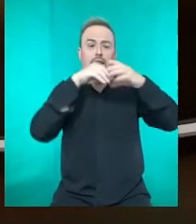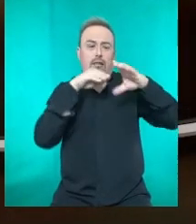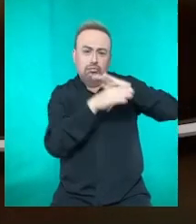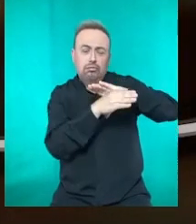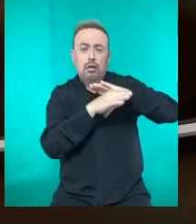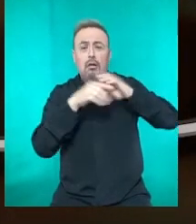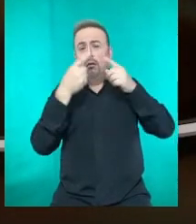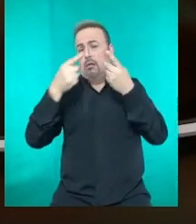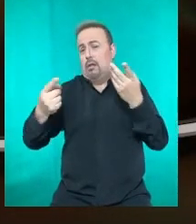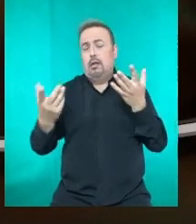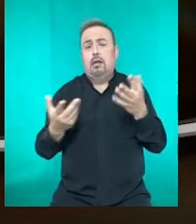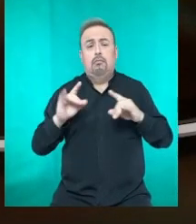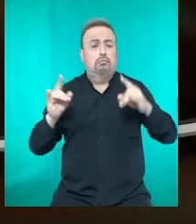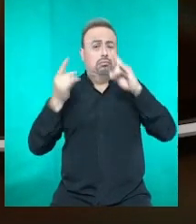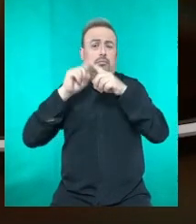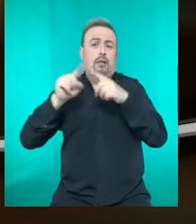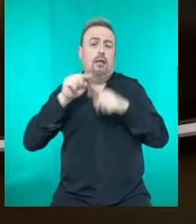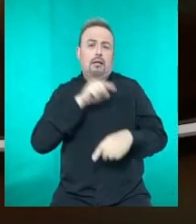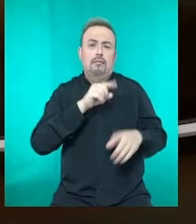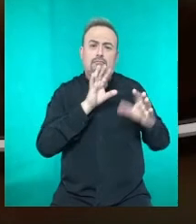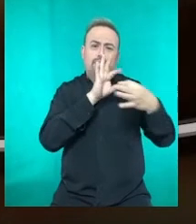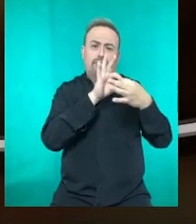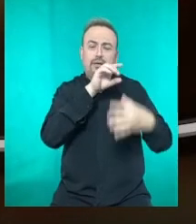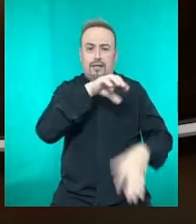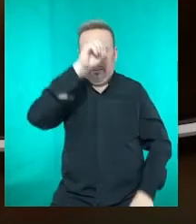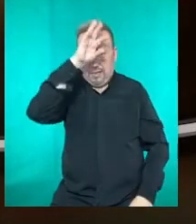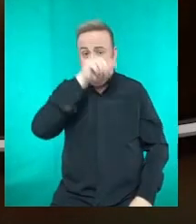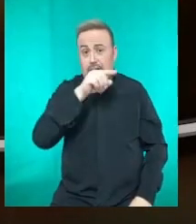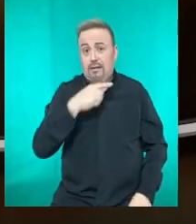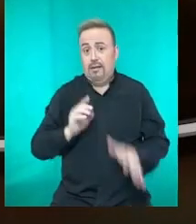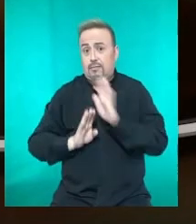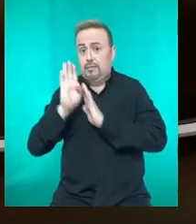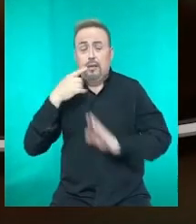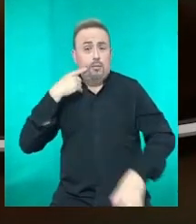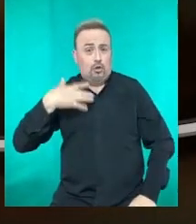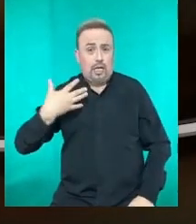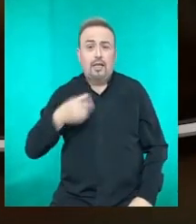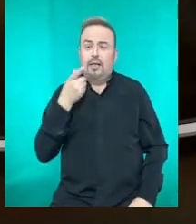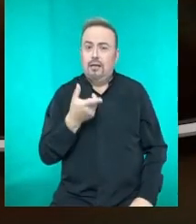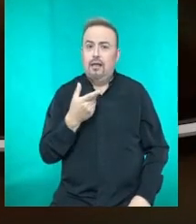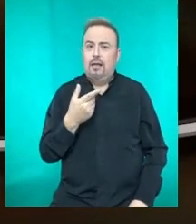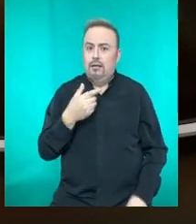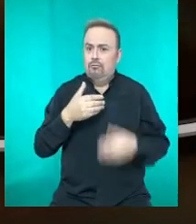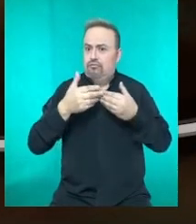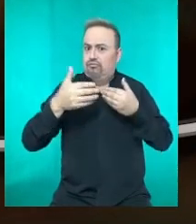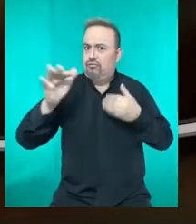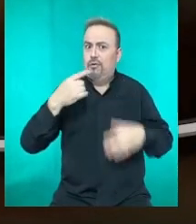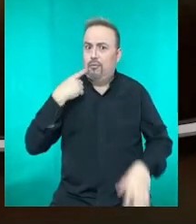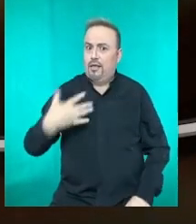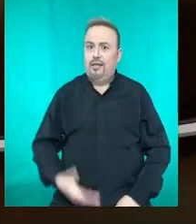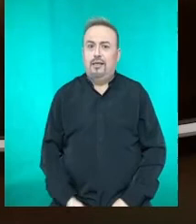o distintas edificaciones asociadas a minería. Por ende, es un desarrollo muy importante y muy trascendente.